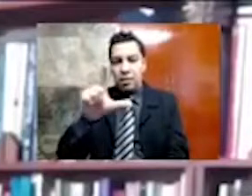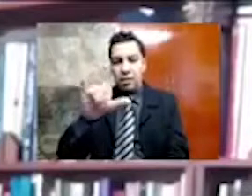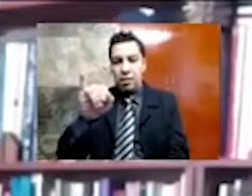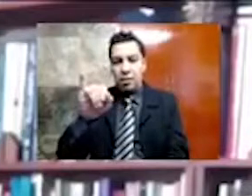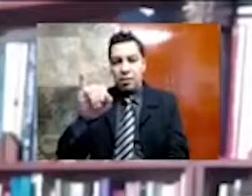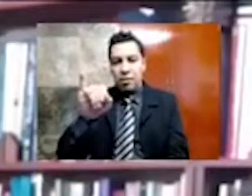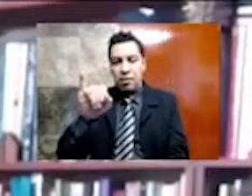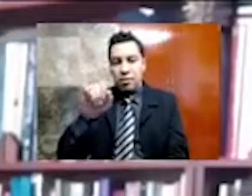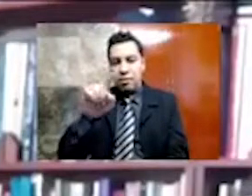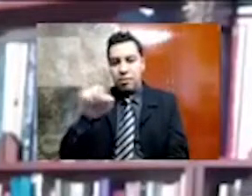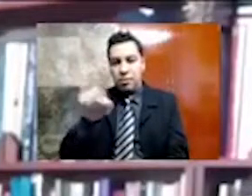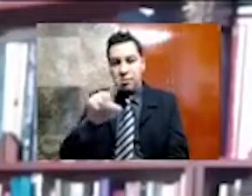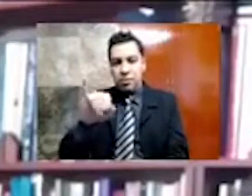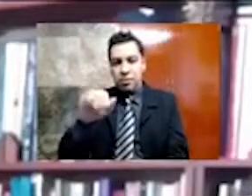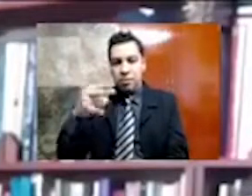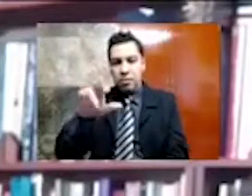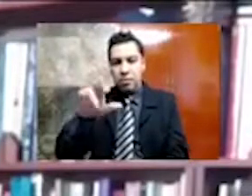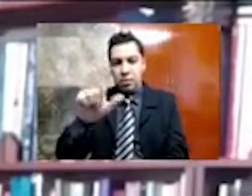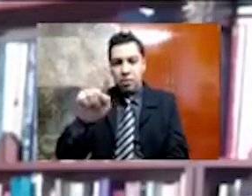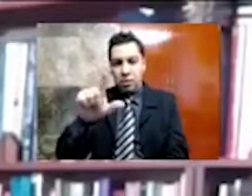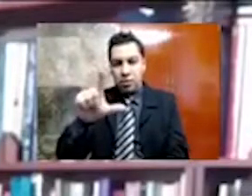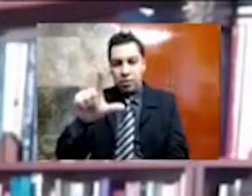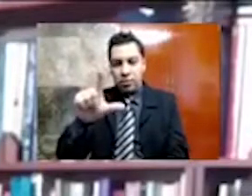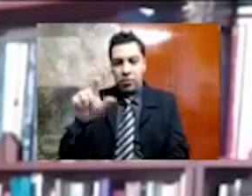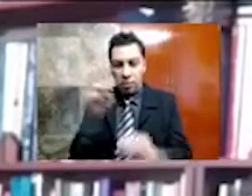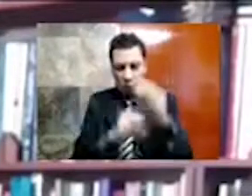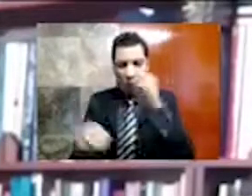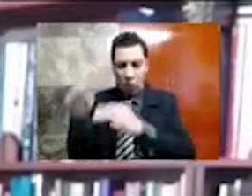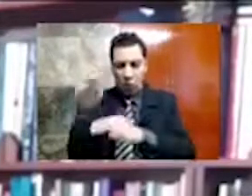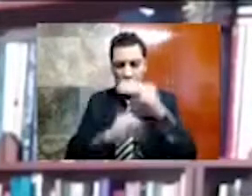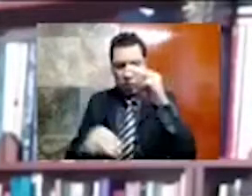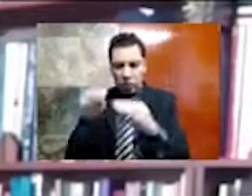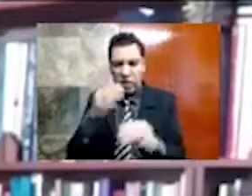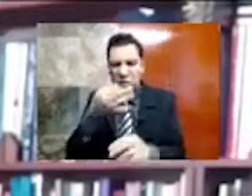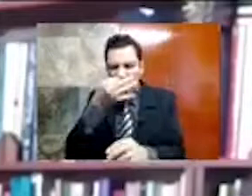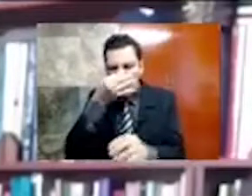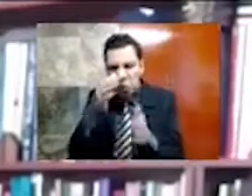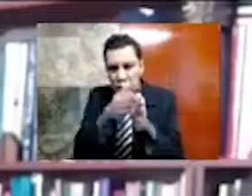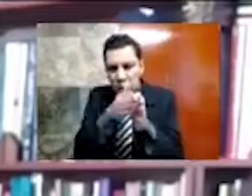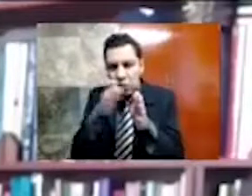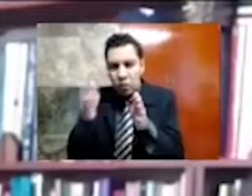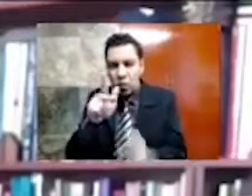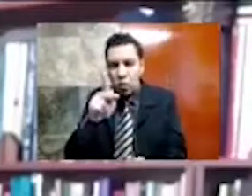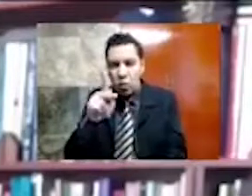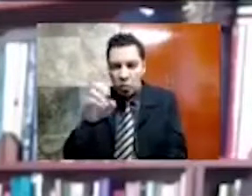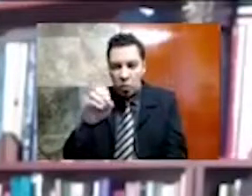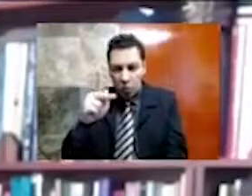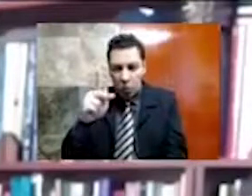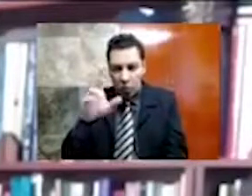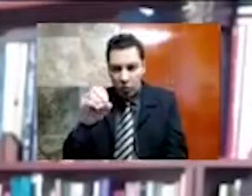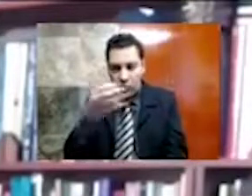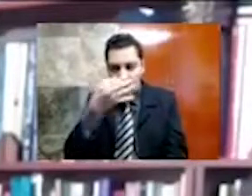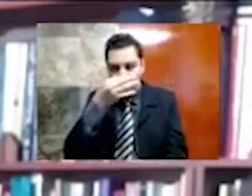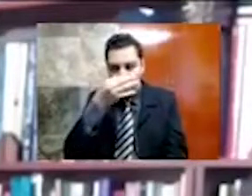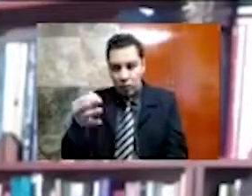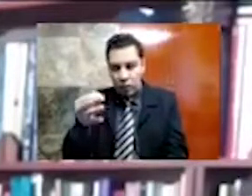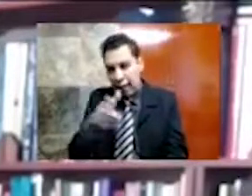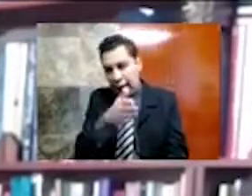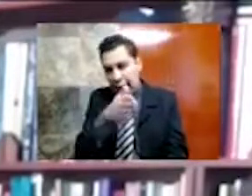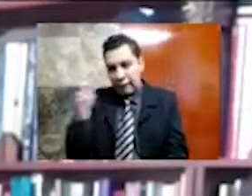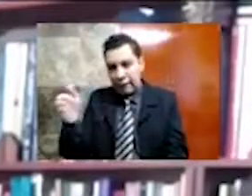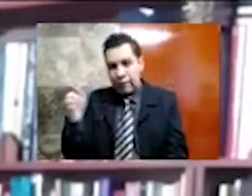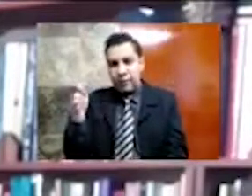Cholula, la gran ciudad sagrada. Esa es la distribución. Más allá, más hacia el oriente, ya están